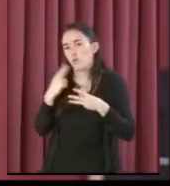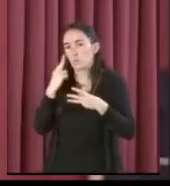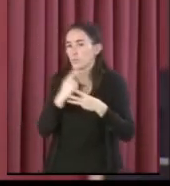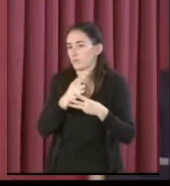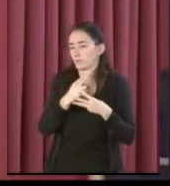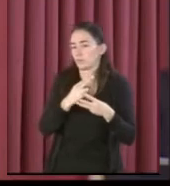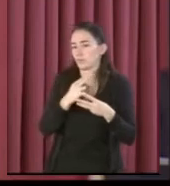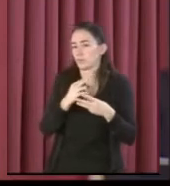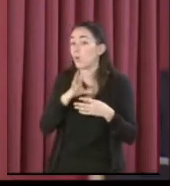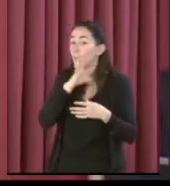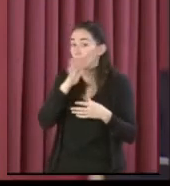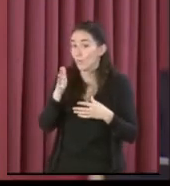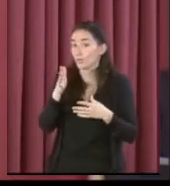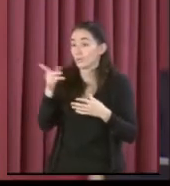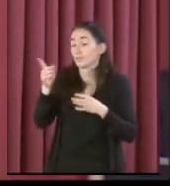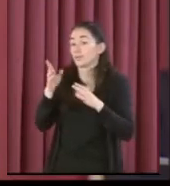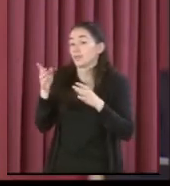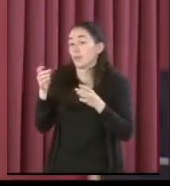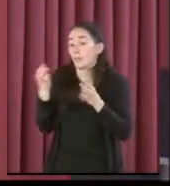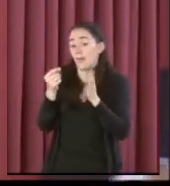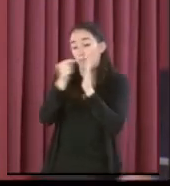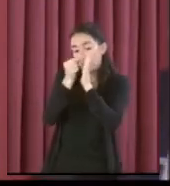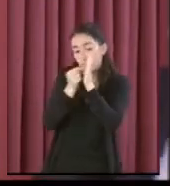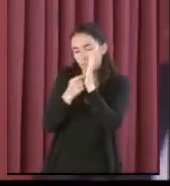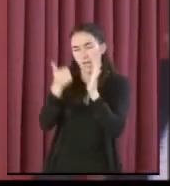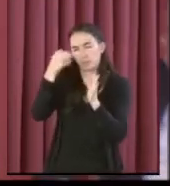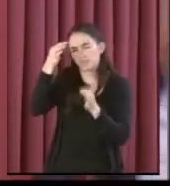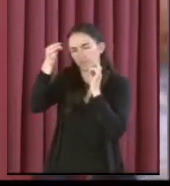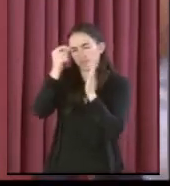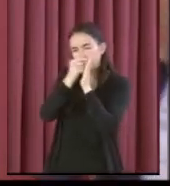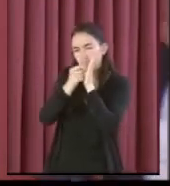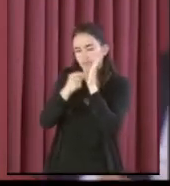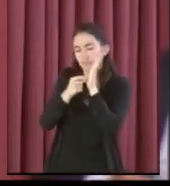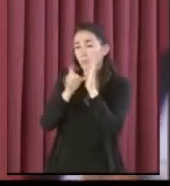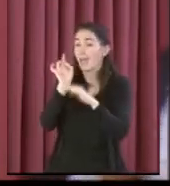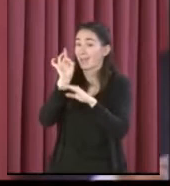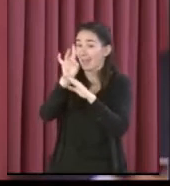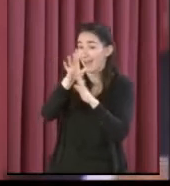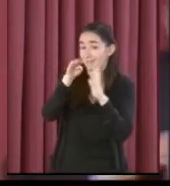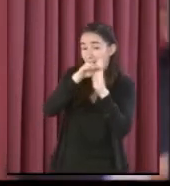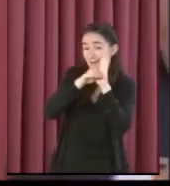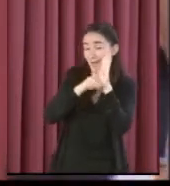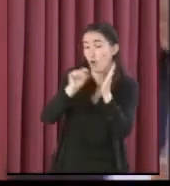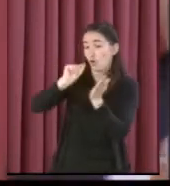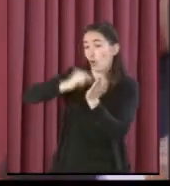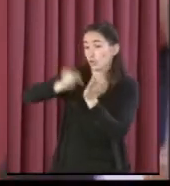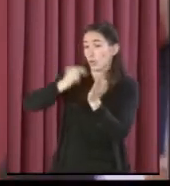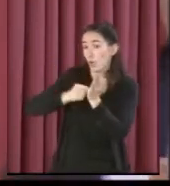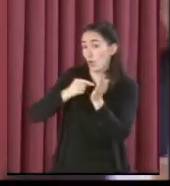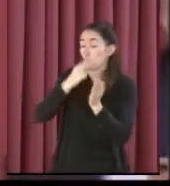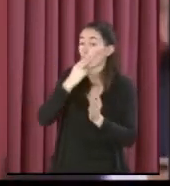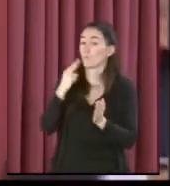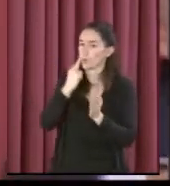siempre, naturalmente, será parte consustancial de esa nueva Carta de Compromisos de Contratación en la que estamos